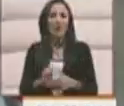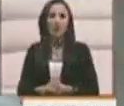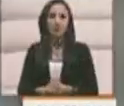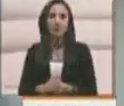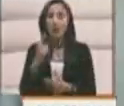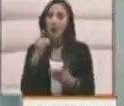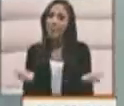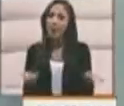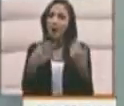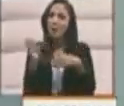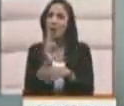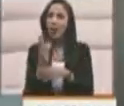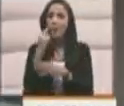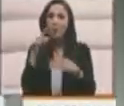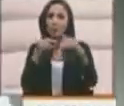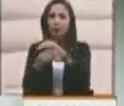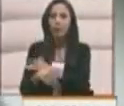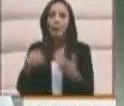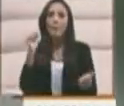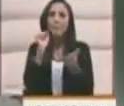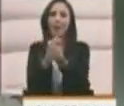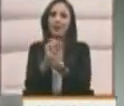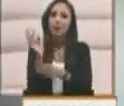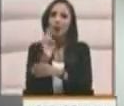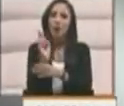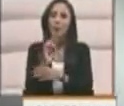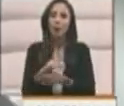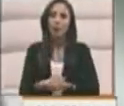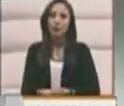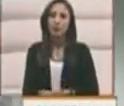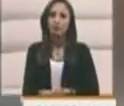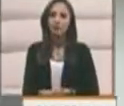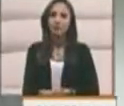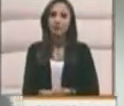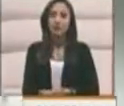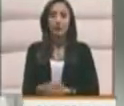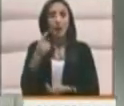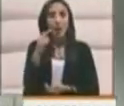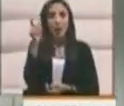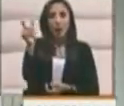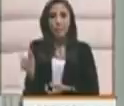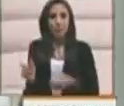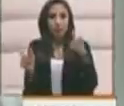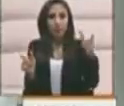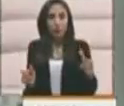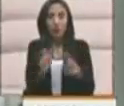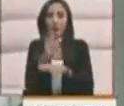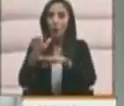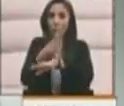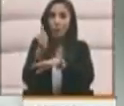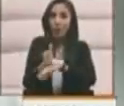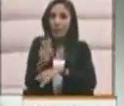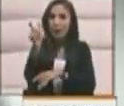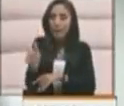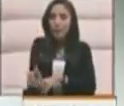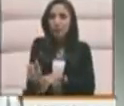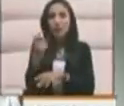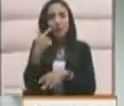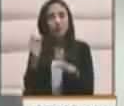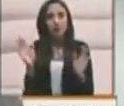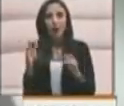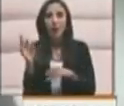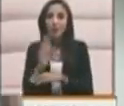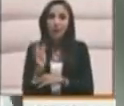haya inmunidad para esa gente. Estas personas se implicaron en un magnicidio y por lo tanto tienen que